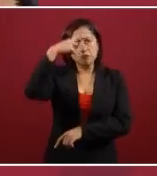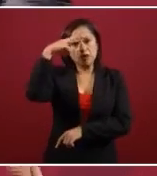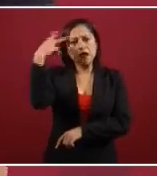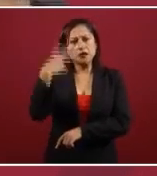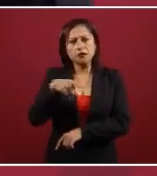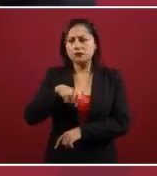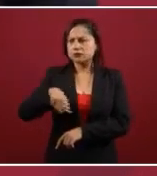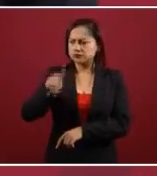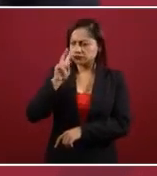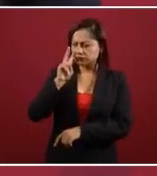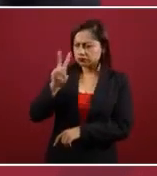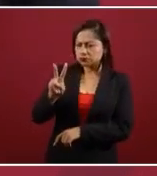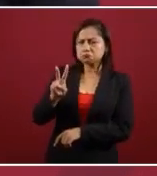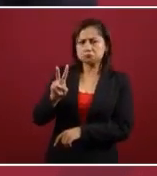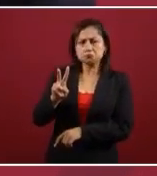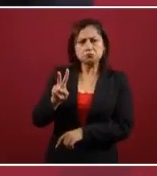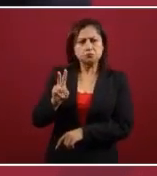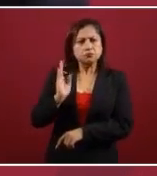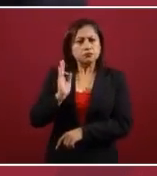para que